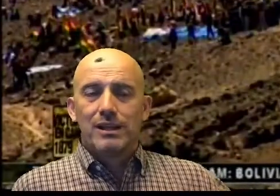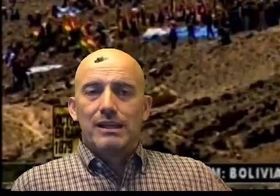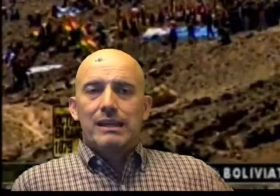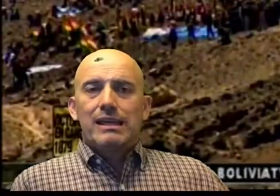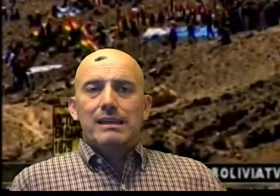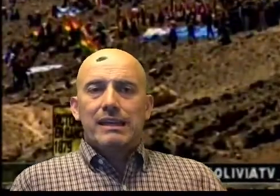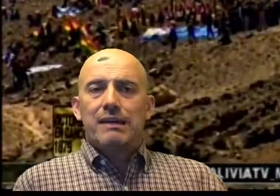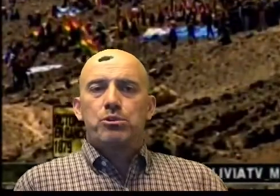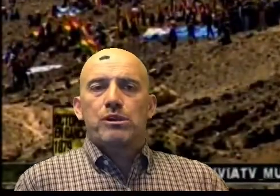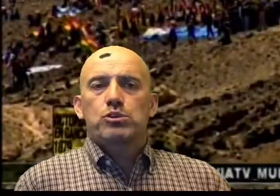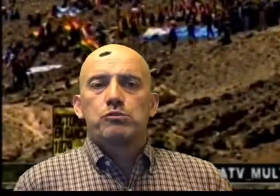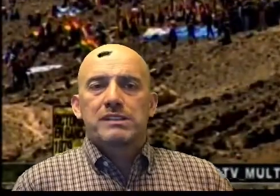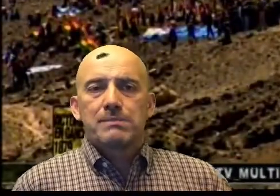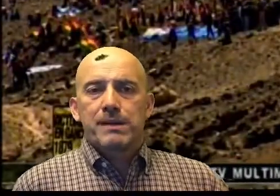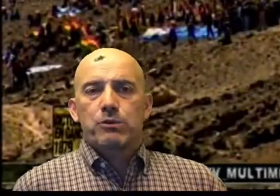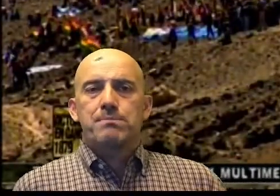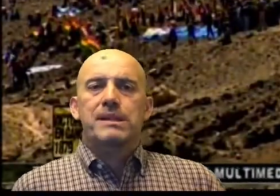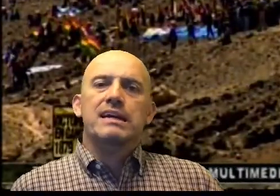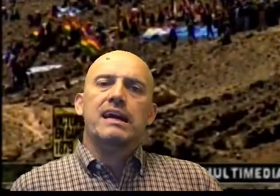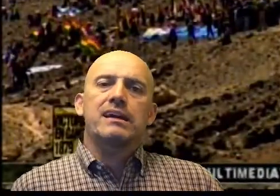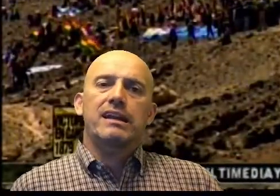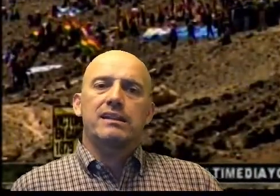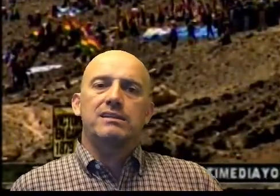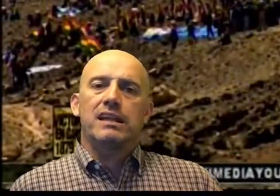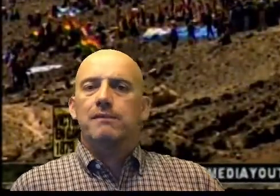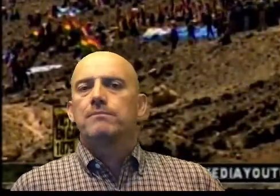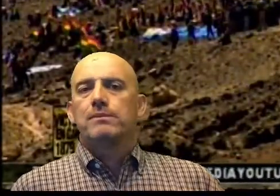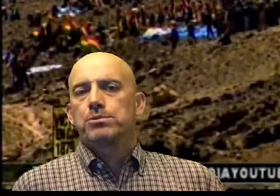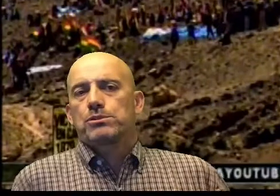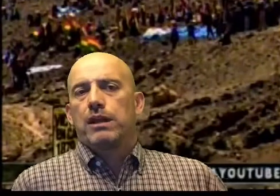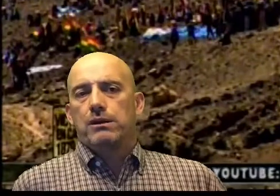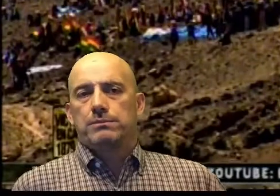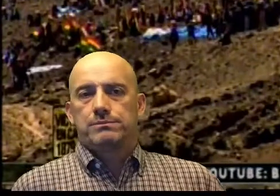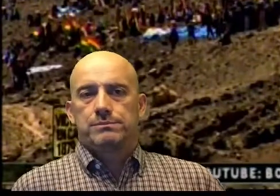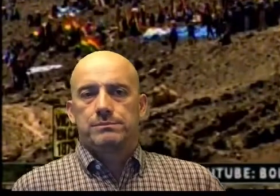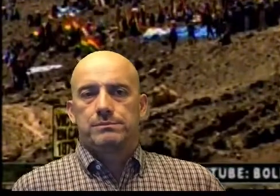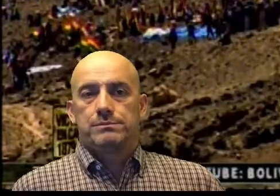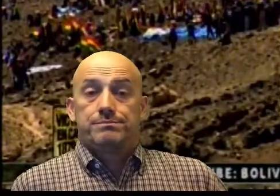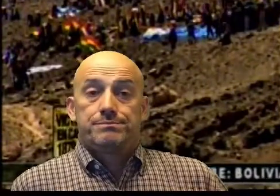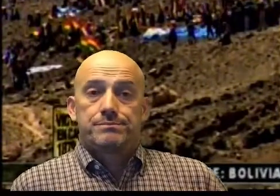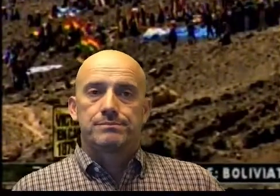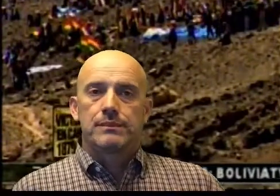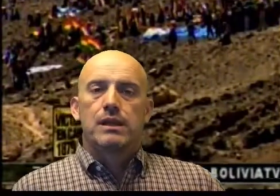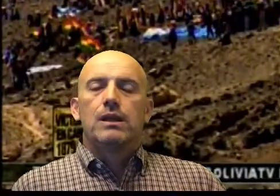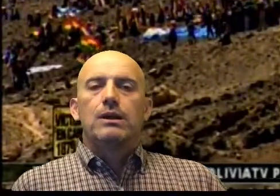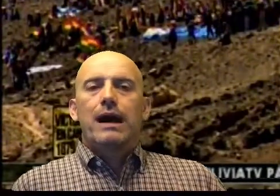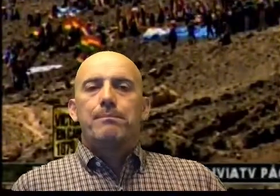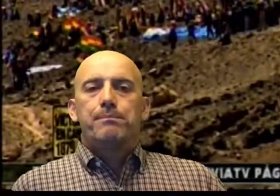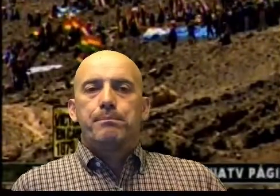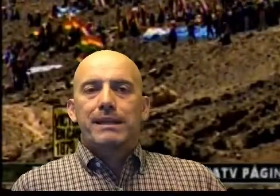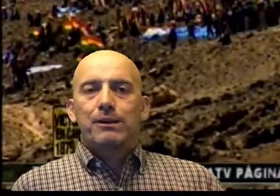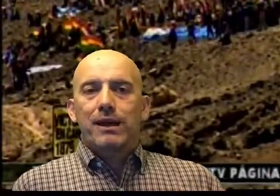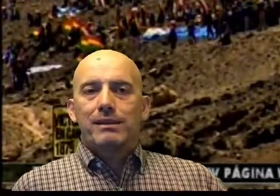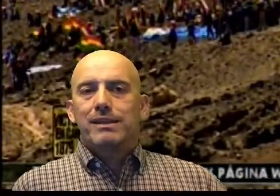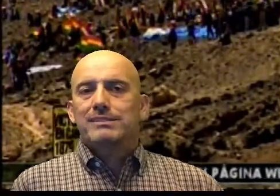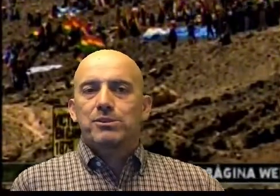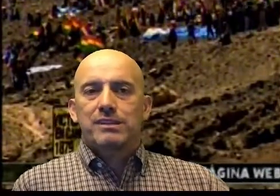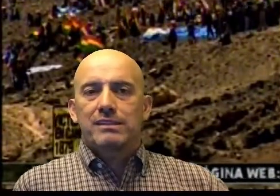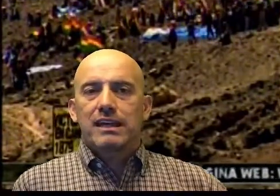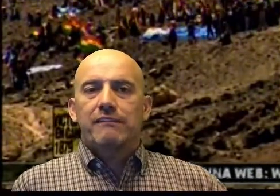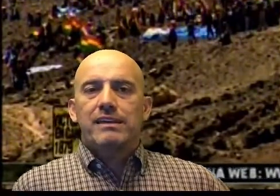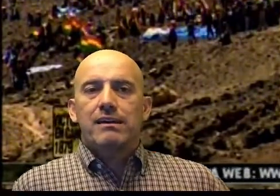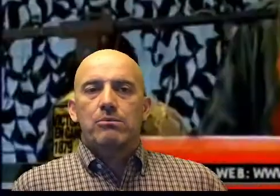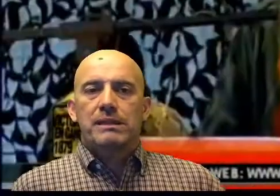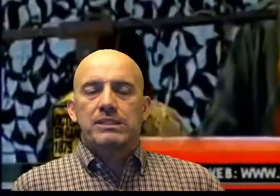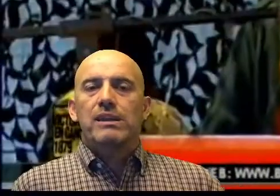muy lejos y que tampoco hay que subvertir paraguay para atacar argentina por otro lado paraguay diez